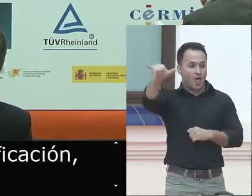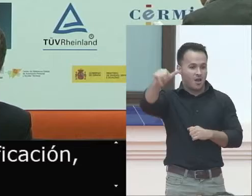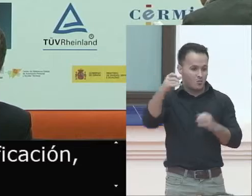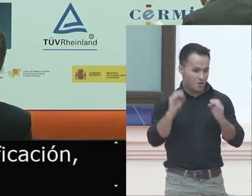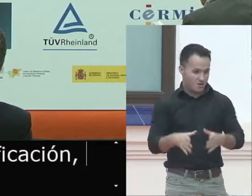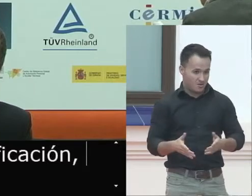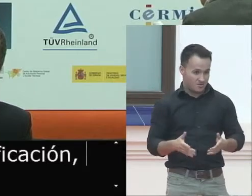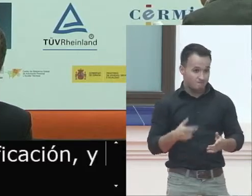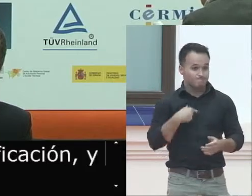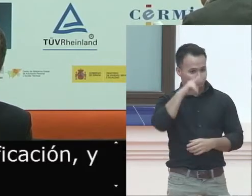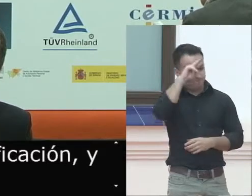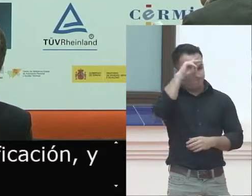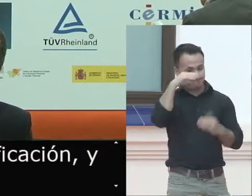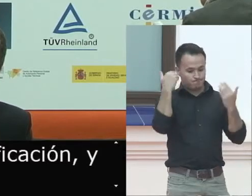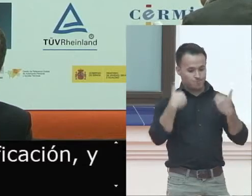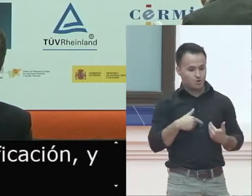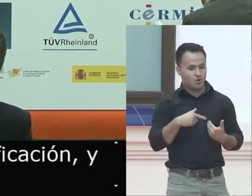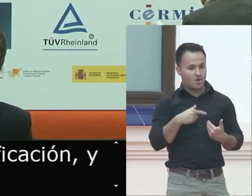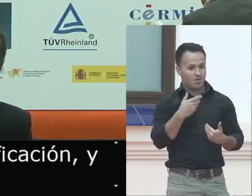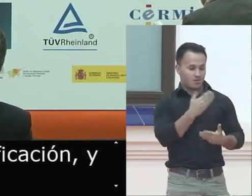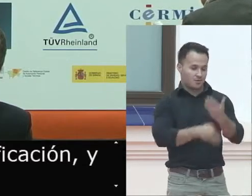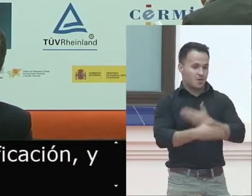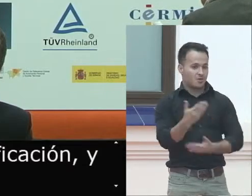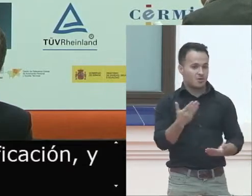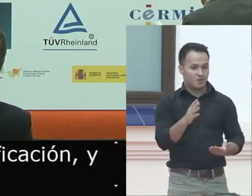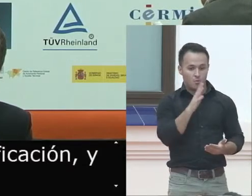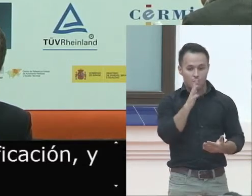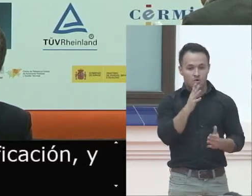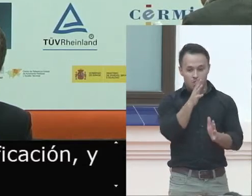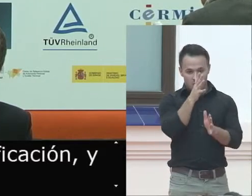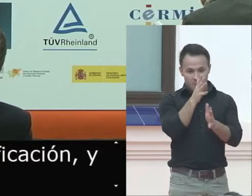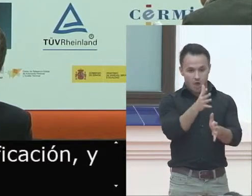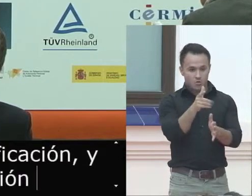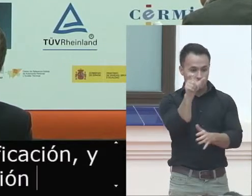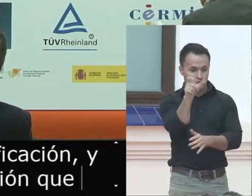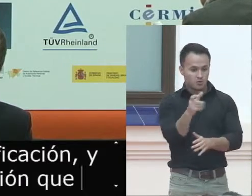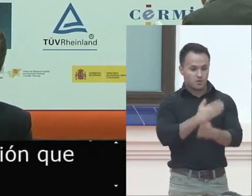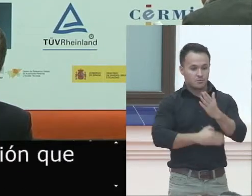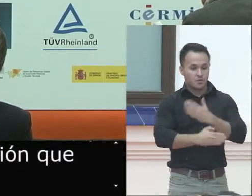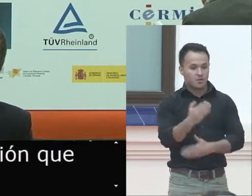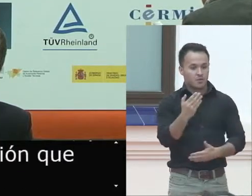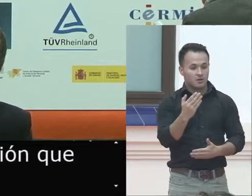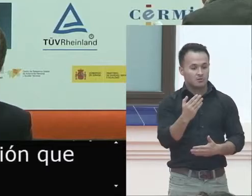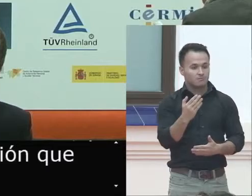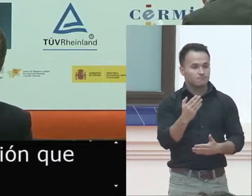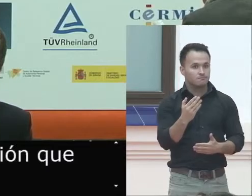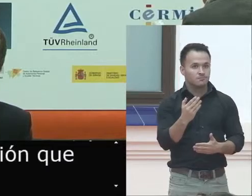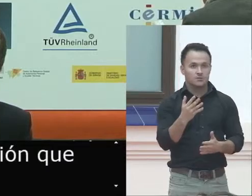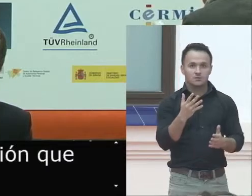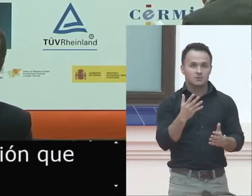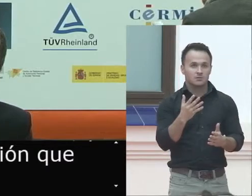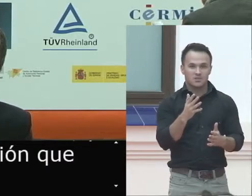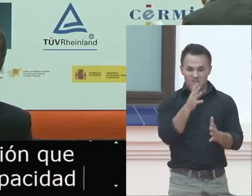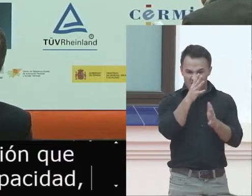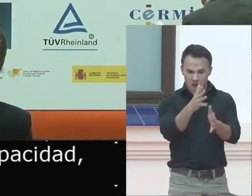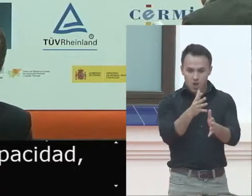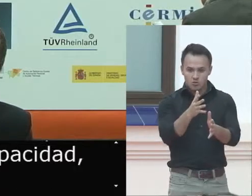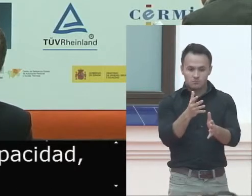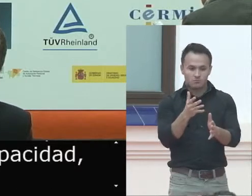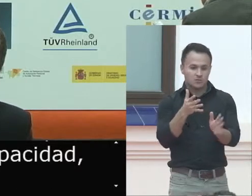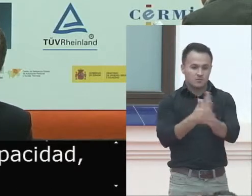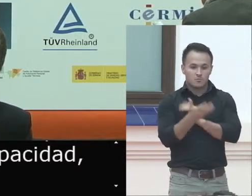me preocupa como persona con discapacidad. Porque 10 años en una persona con discapacidad significa perderte, por ejemplo, en un